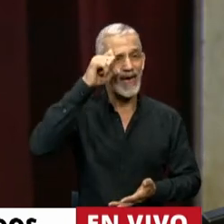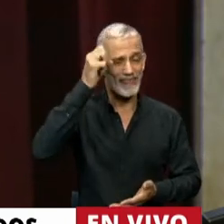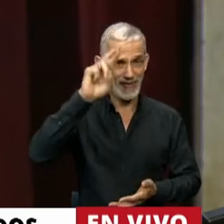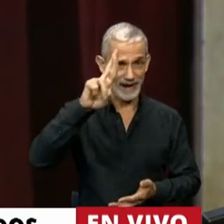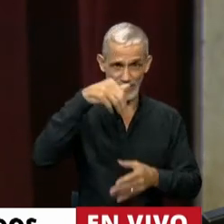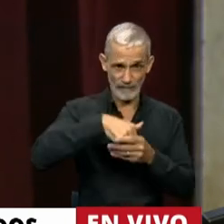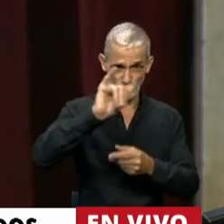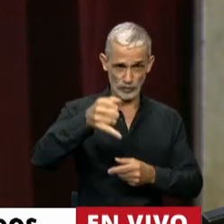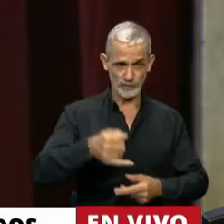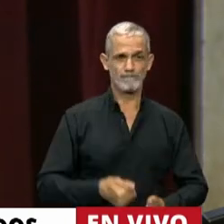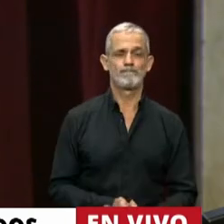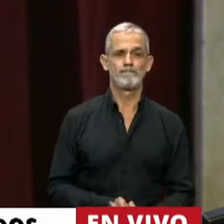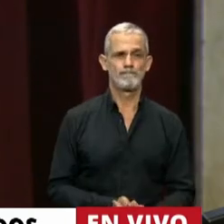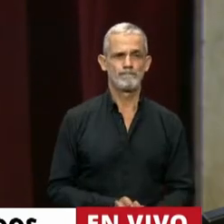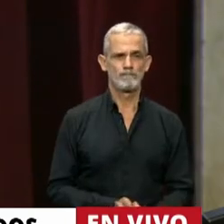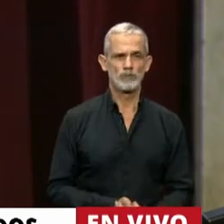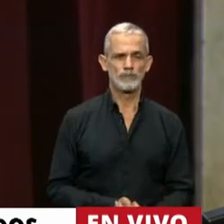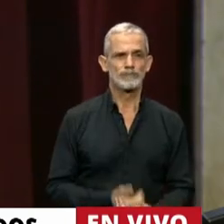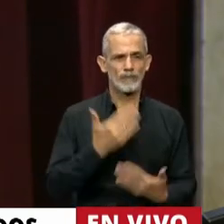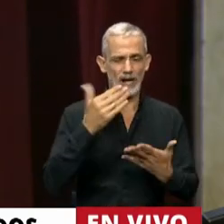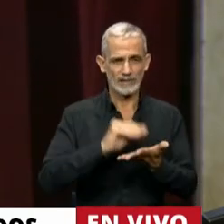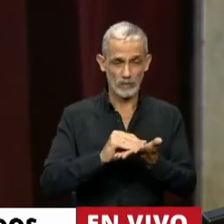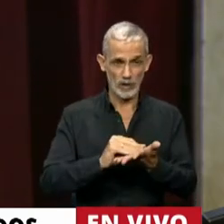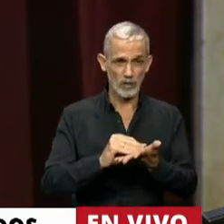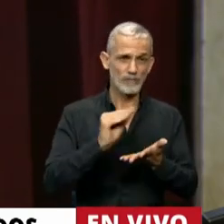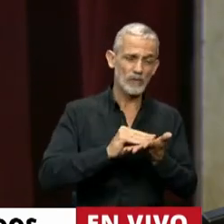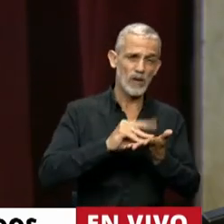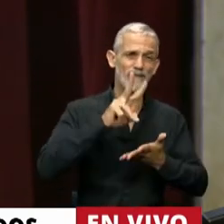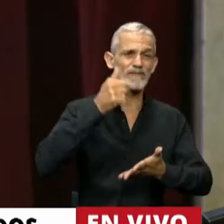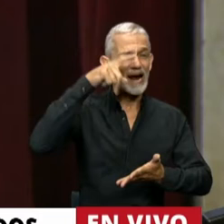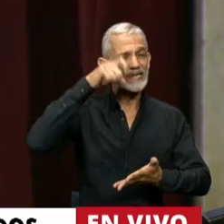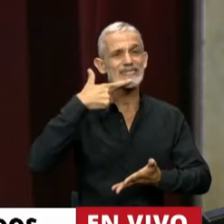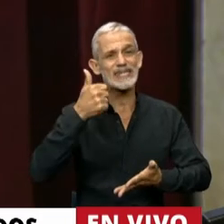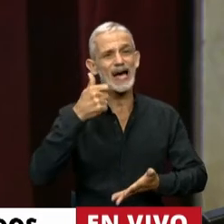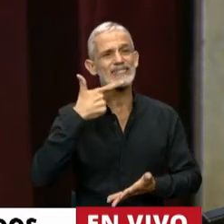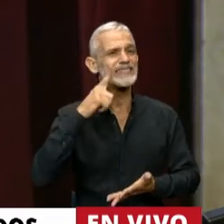Positivo, presidente. Gracias, diputado. Diputado Vanessa Sisley.